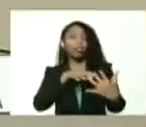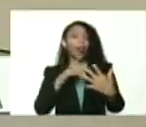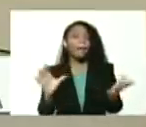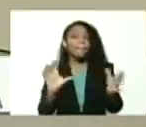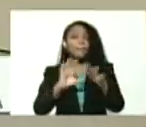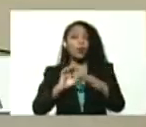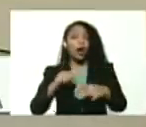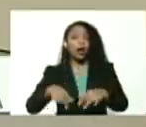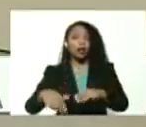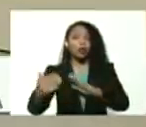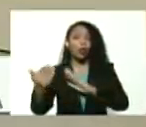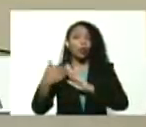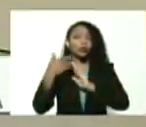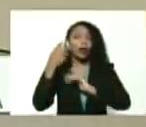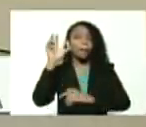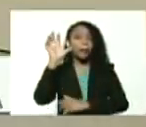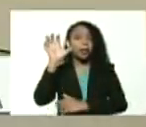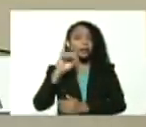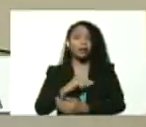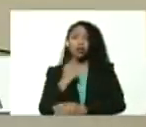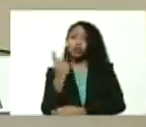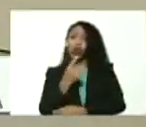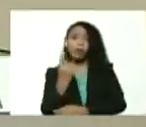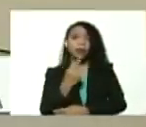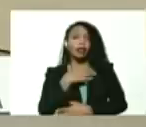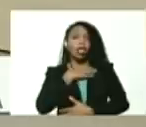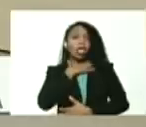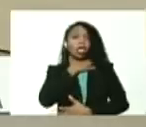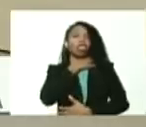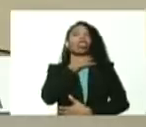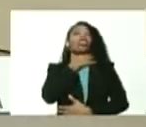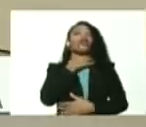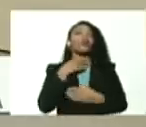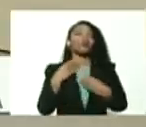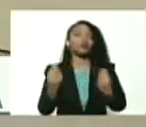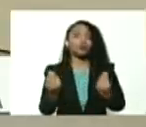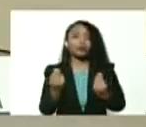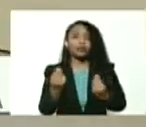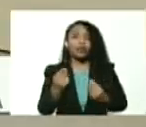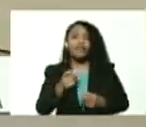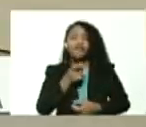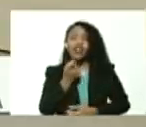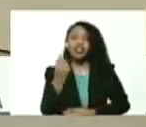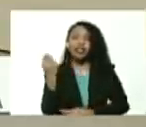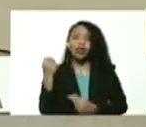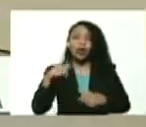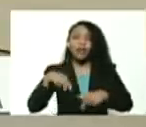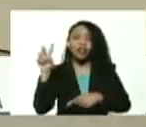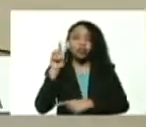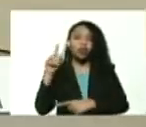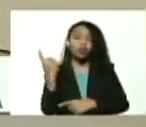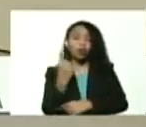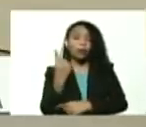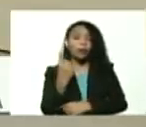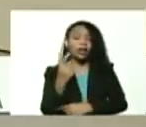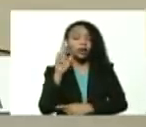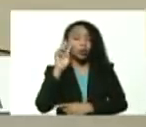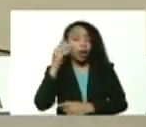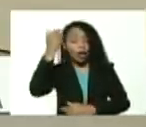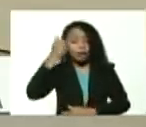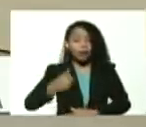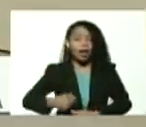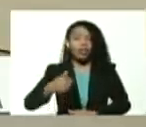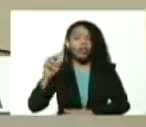país, no solamente haber asfixiado económicamente a Venezuela, el linchamiento que se ha dado contra la imagen de